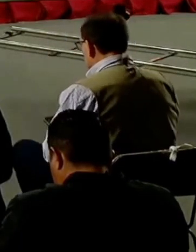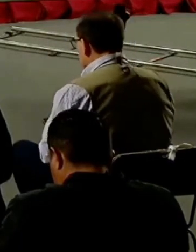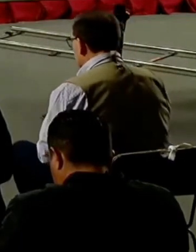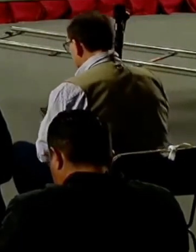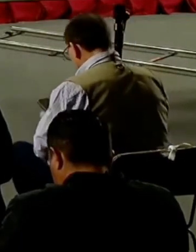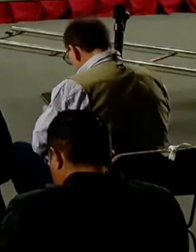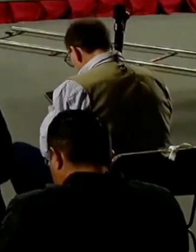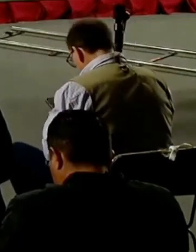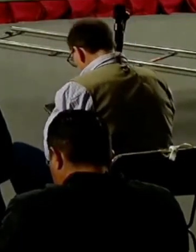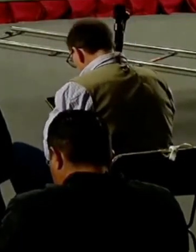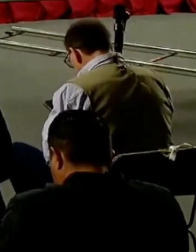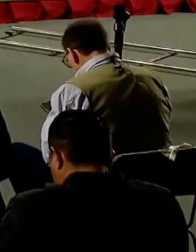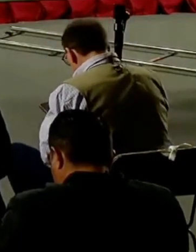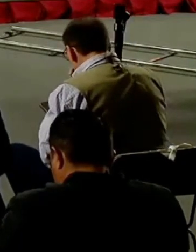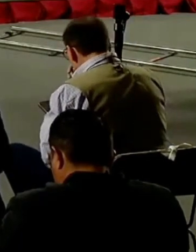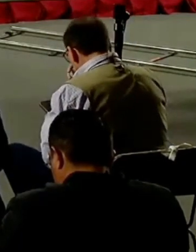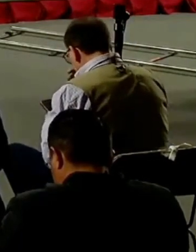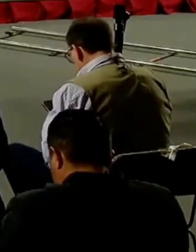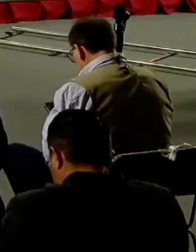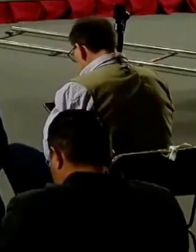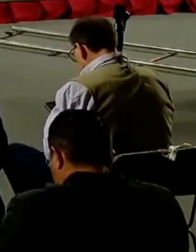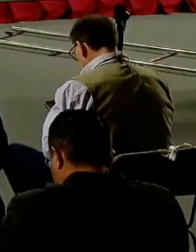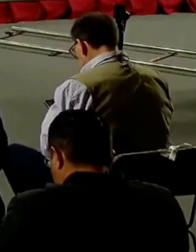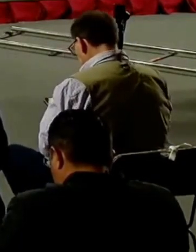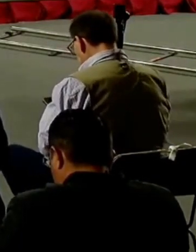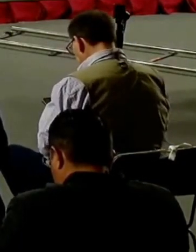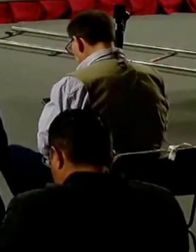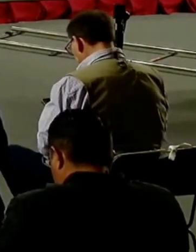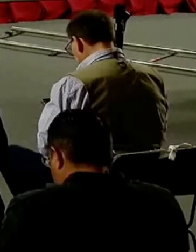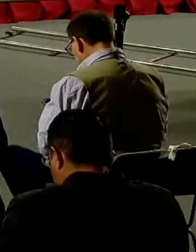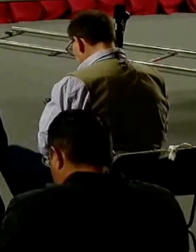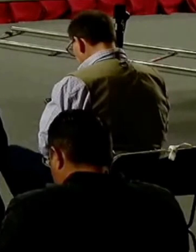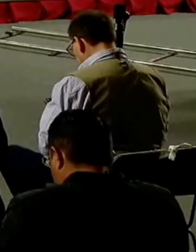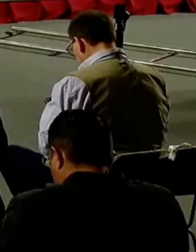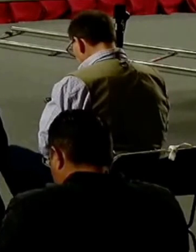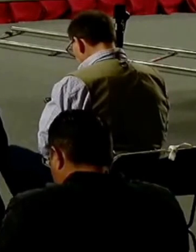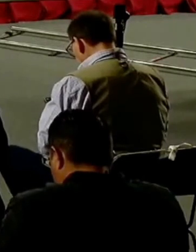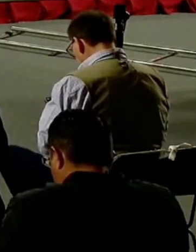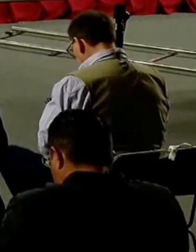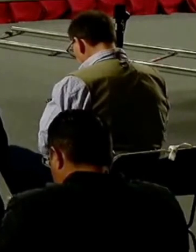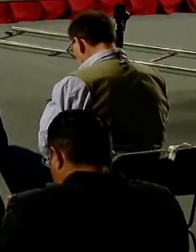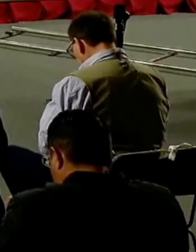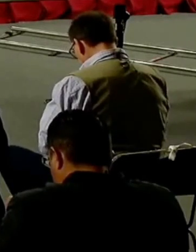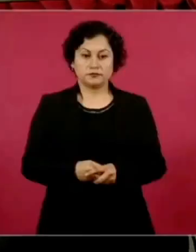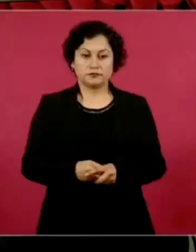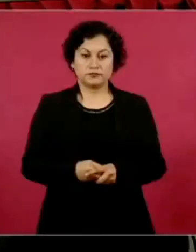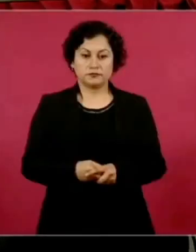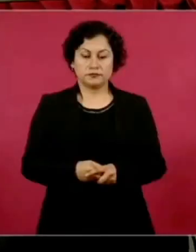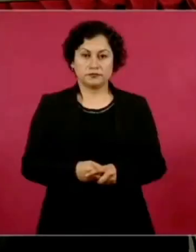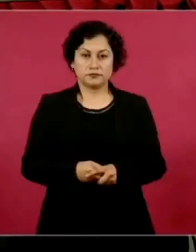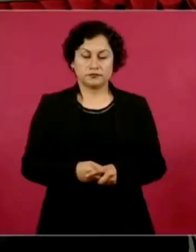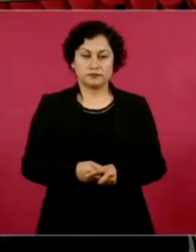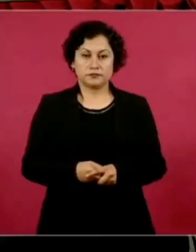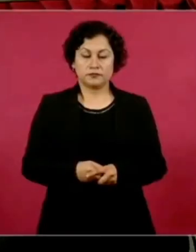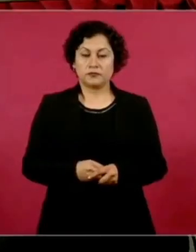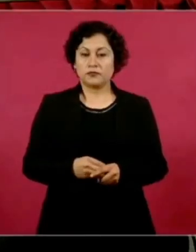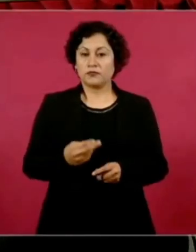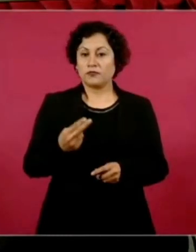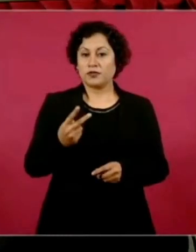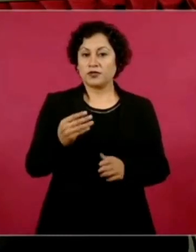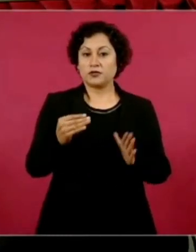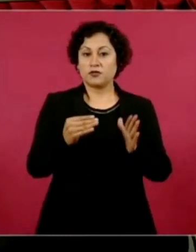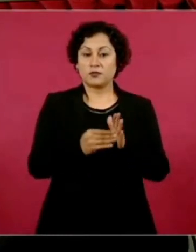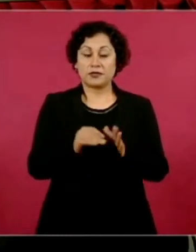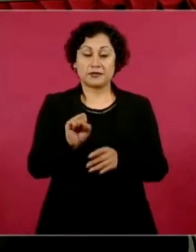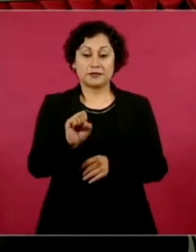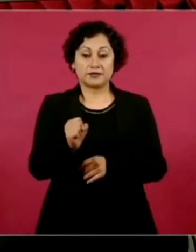Bien, ¿cómo vamos de estos 16 estados que ya tuvieron la basificación? De 25.000 62,